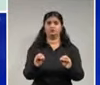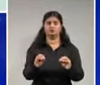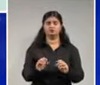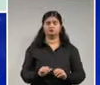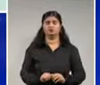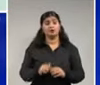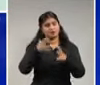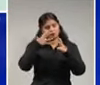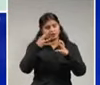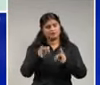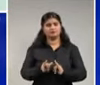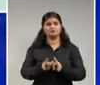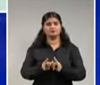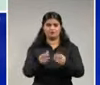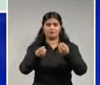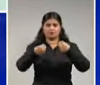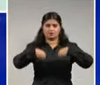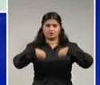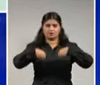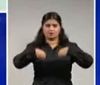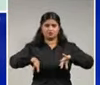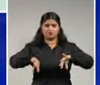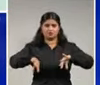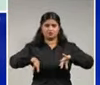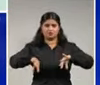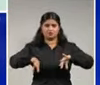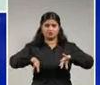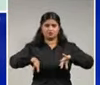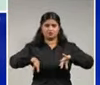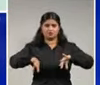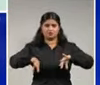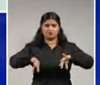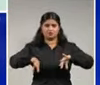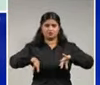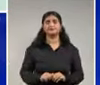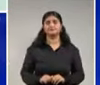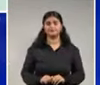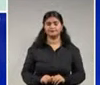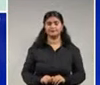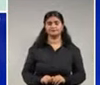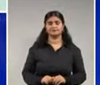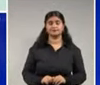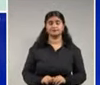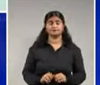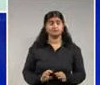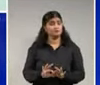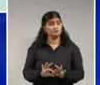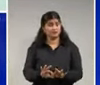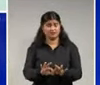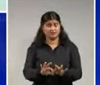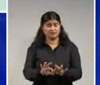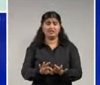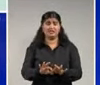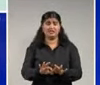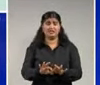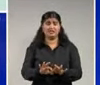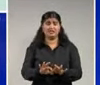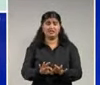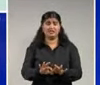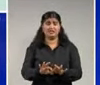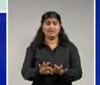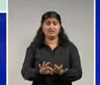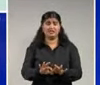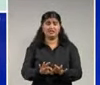resaltar este comportamiento. Los mayores aportes a la incidencia durante esta semana que cerramos son